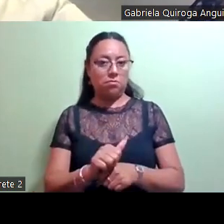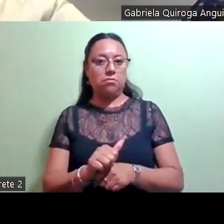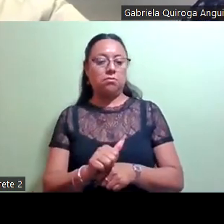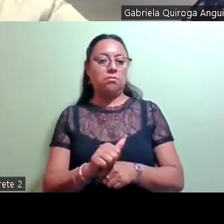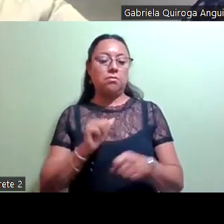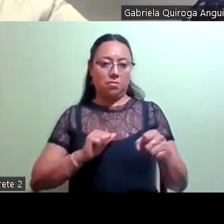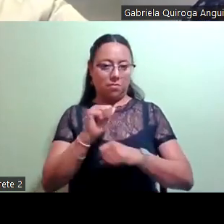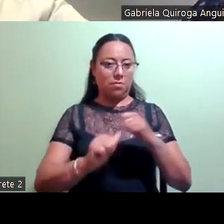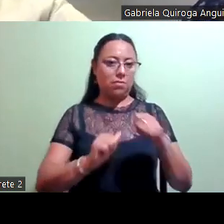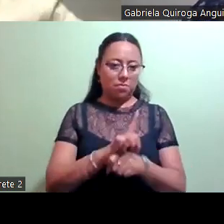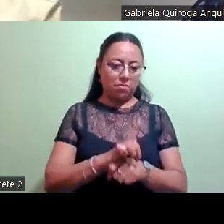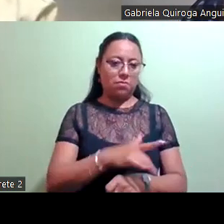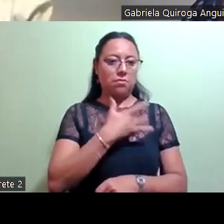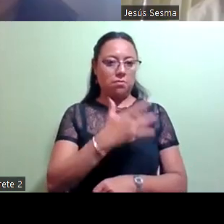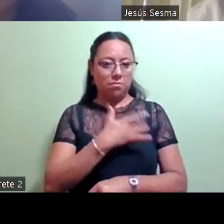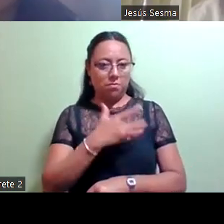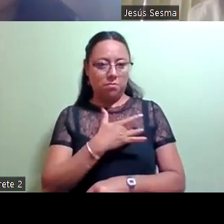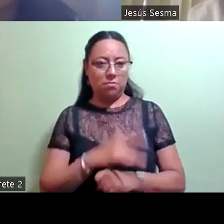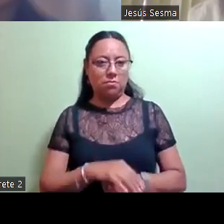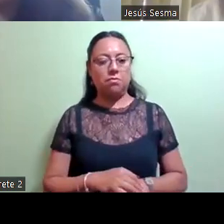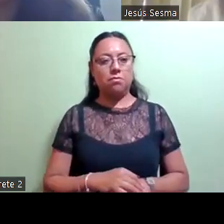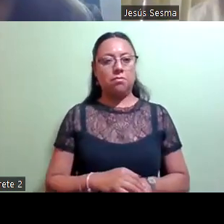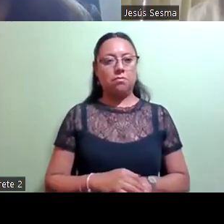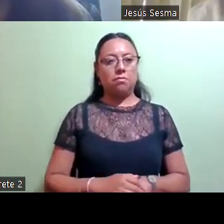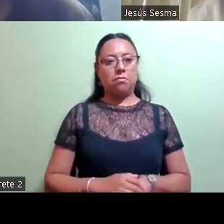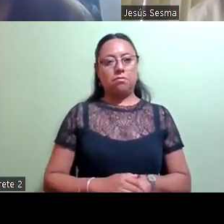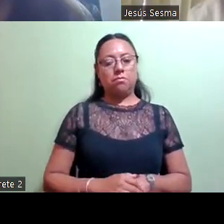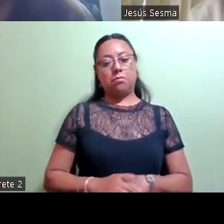súbditos de la Secretaría de Finanzas solo porque no tributan impuestos en la ciudad.